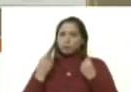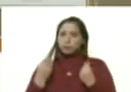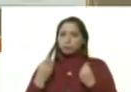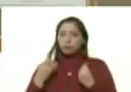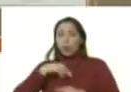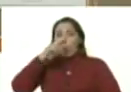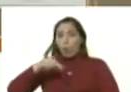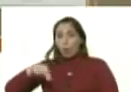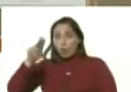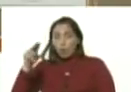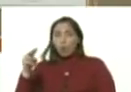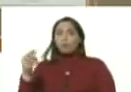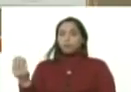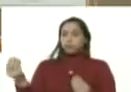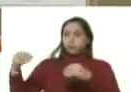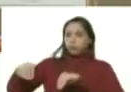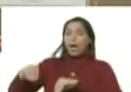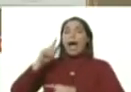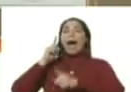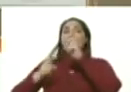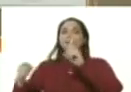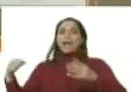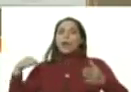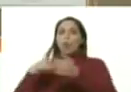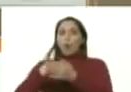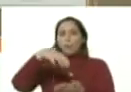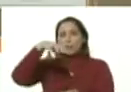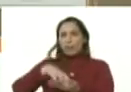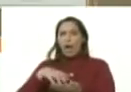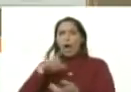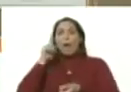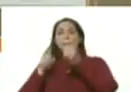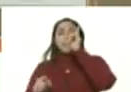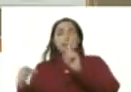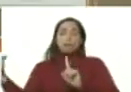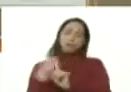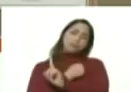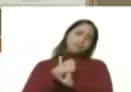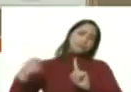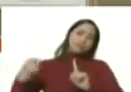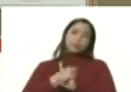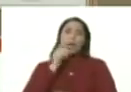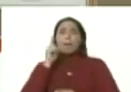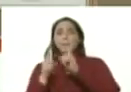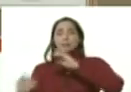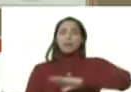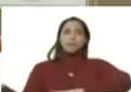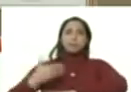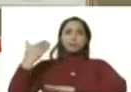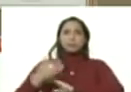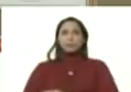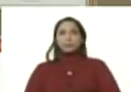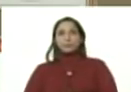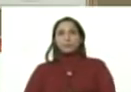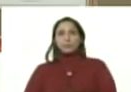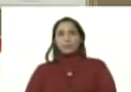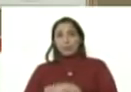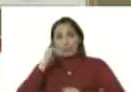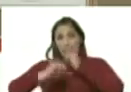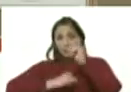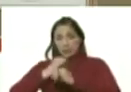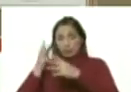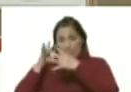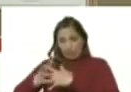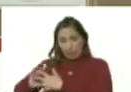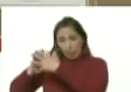Oslo, a pesar de los golpes de Estado, a pesar de las agresiones, a pesar de la agresión internacional de los Estados